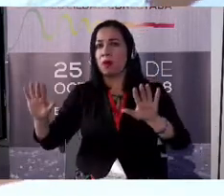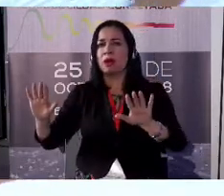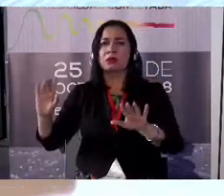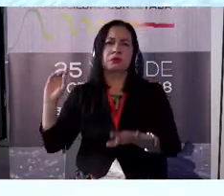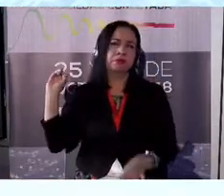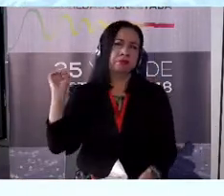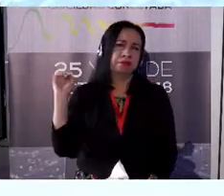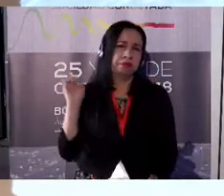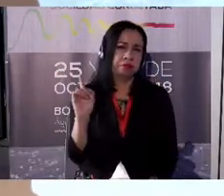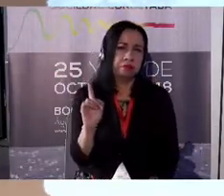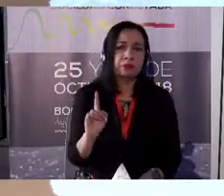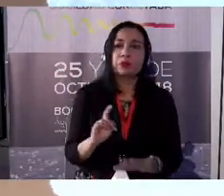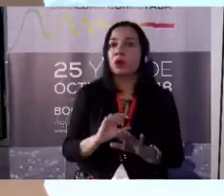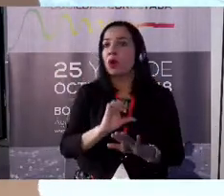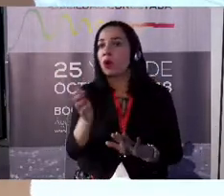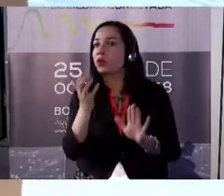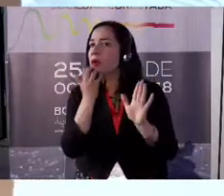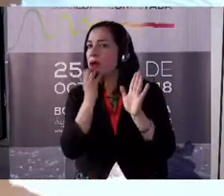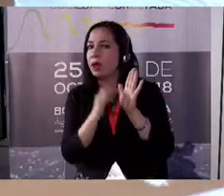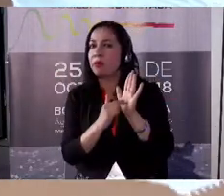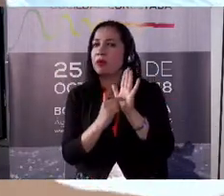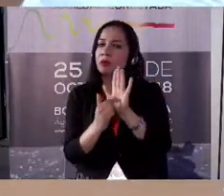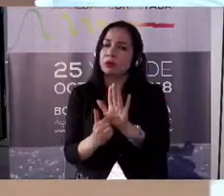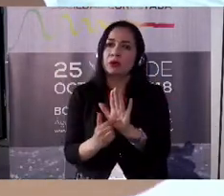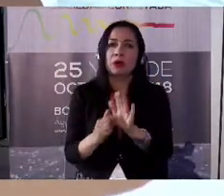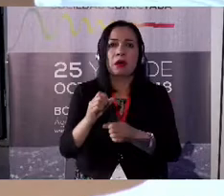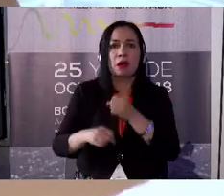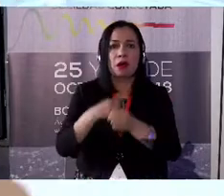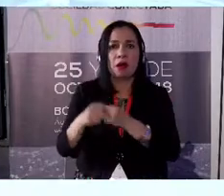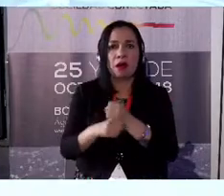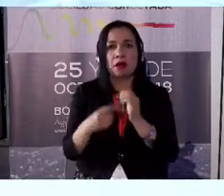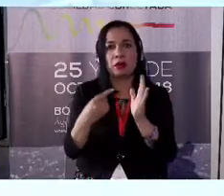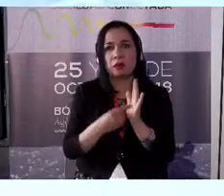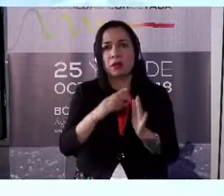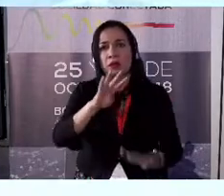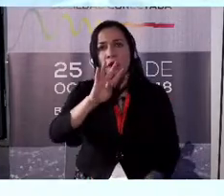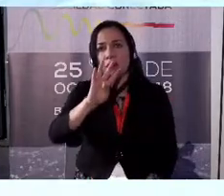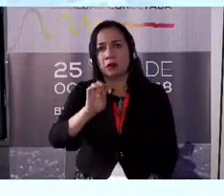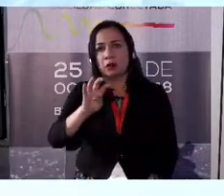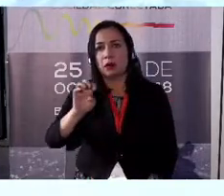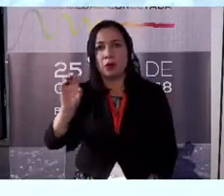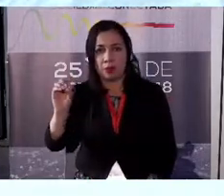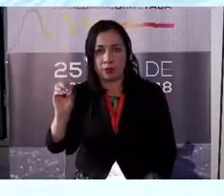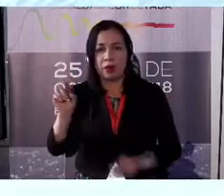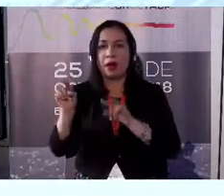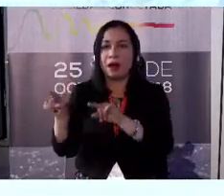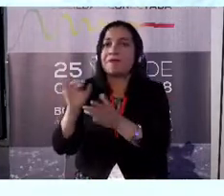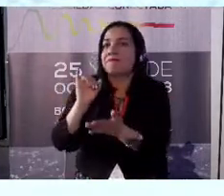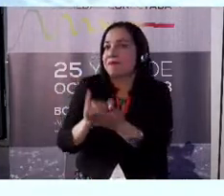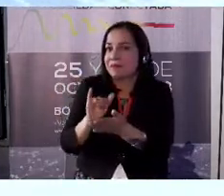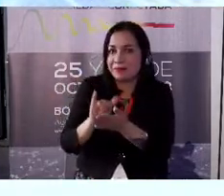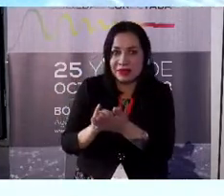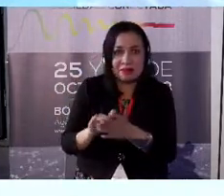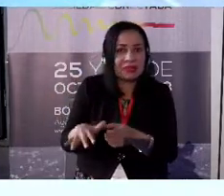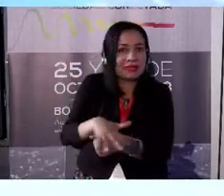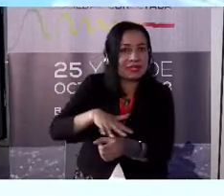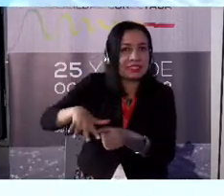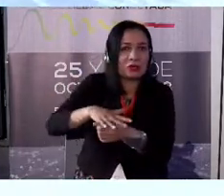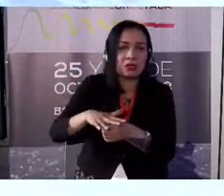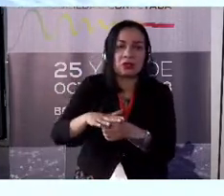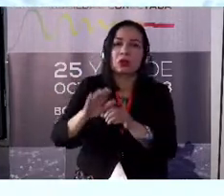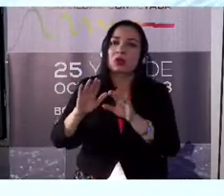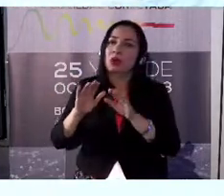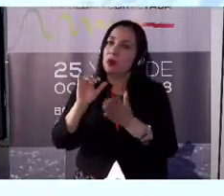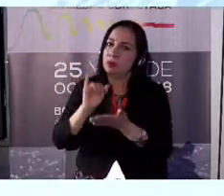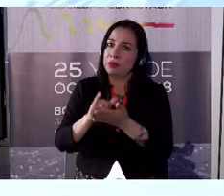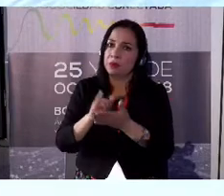Zelanda, podemos ver también en el año 90, el mismo fenómeno, el mismo problema.